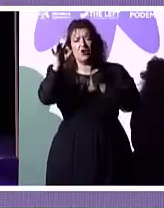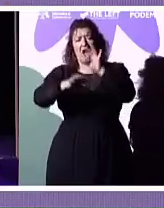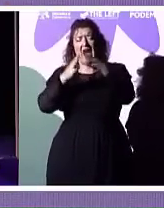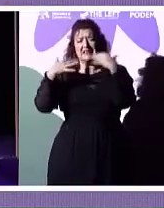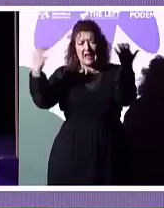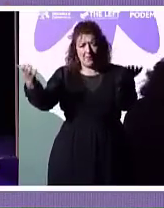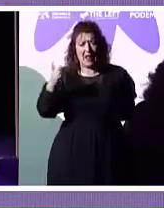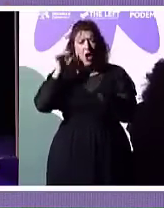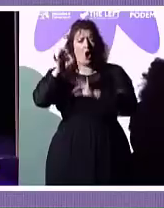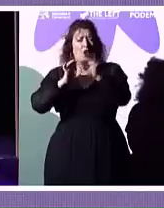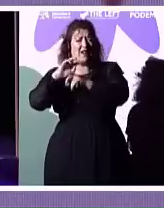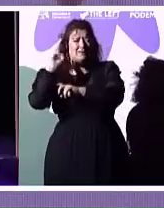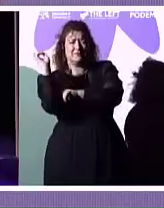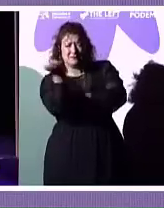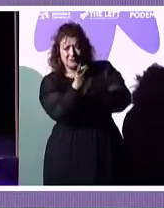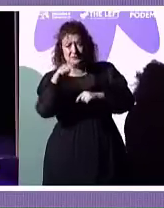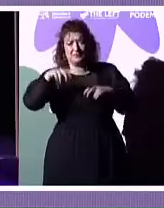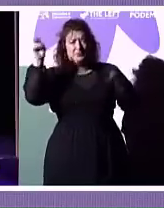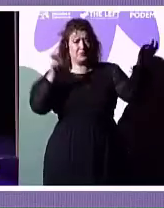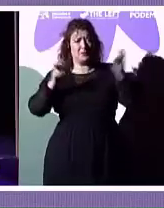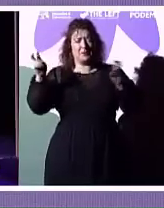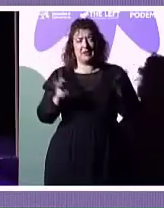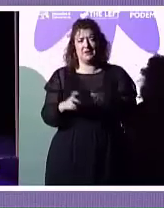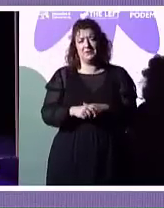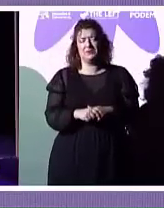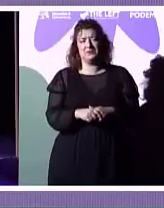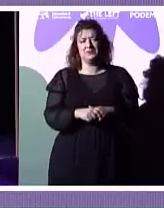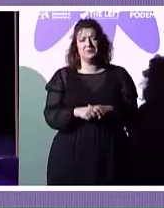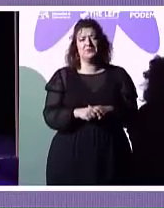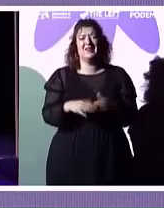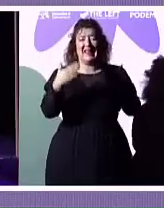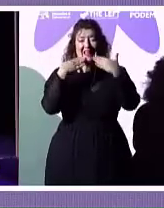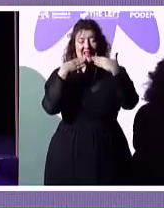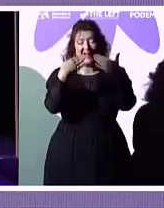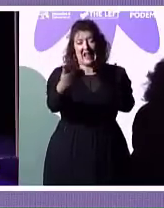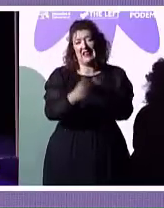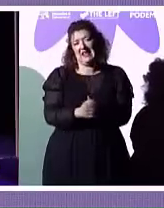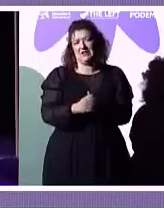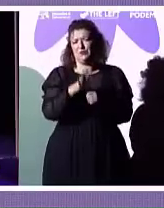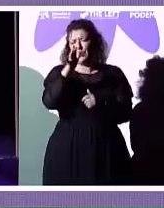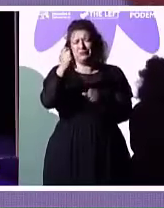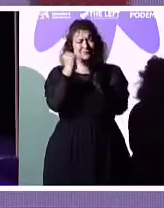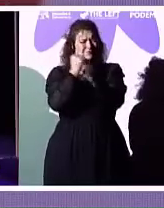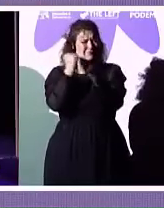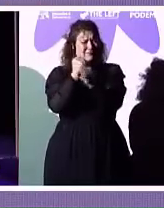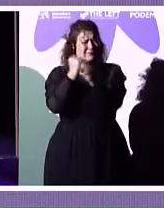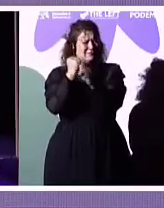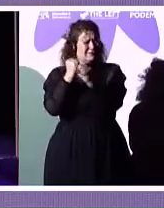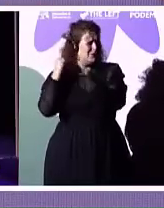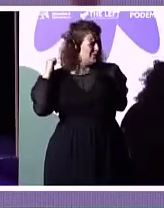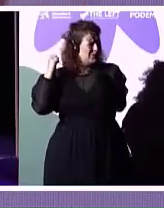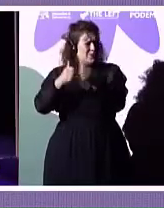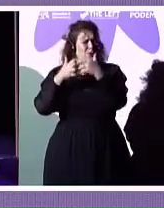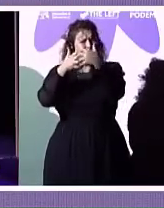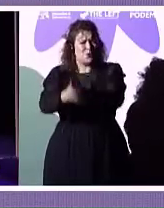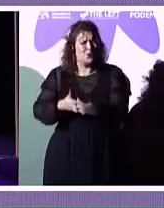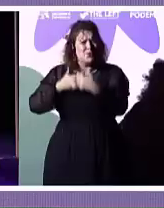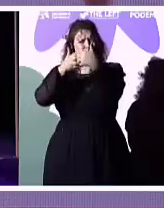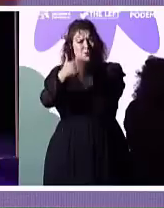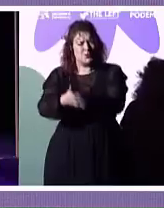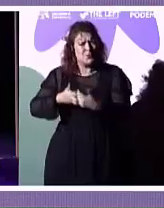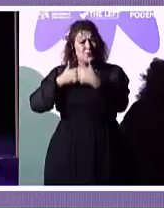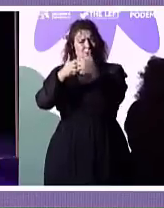organizaciones que estáis hoy aquí representadas gracias por vuestra lucha queremos seguir